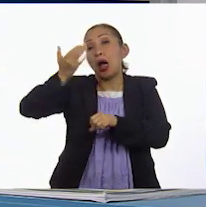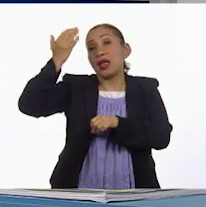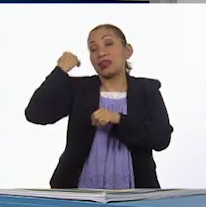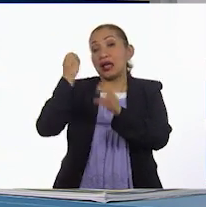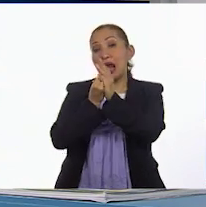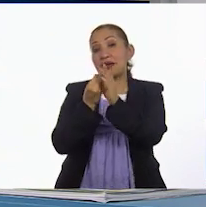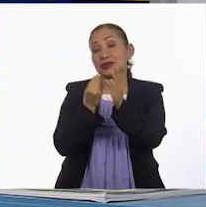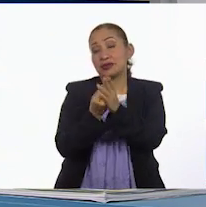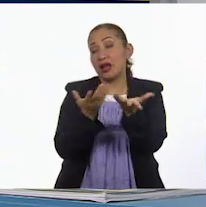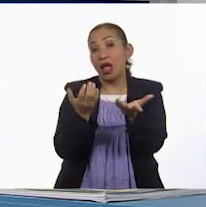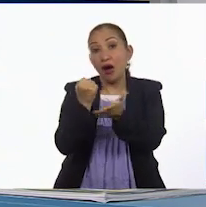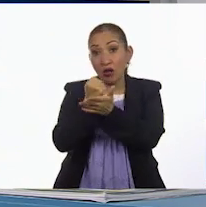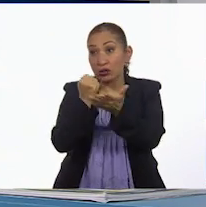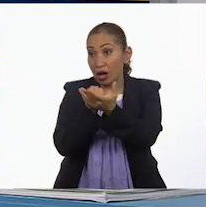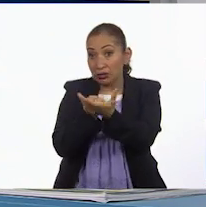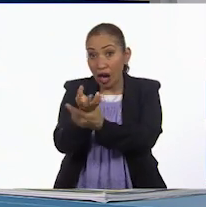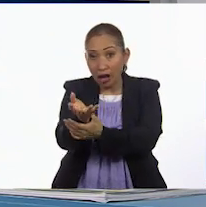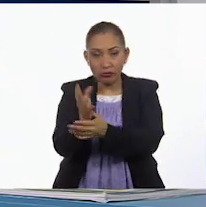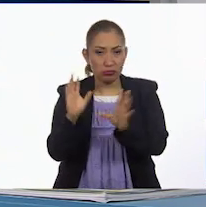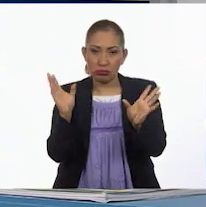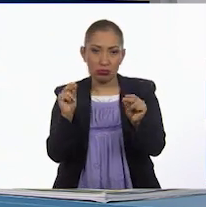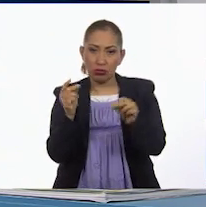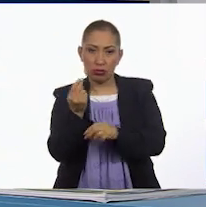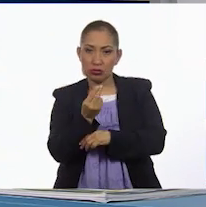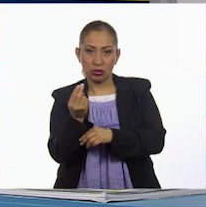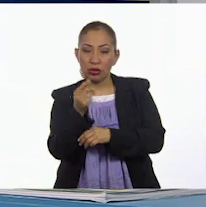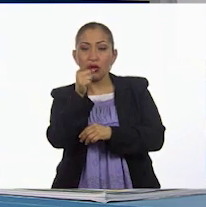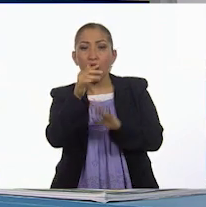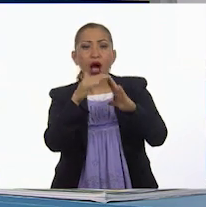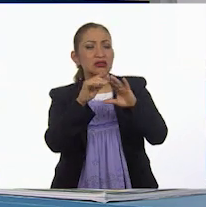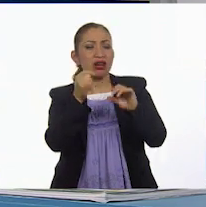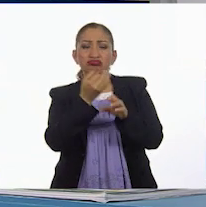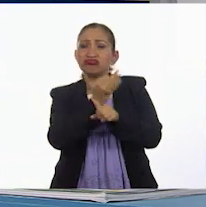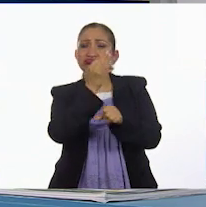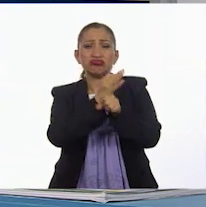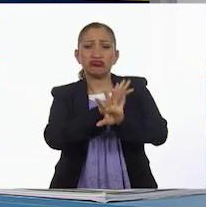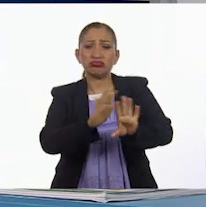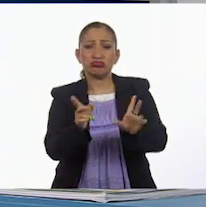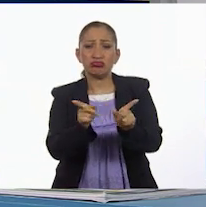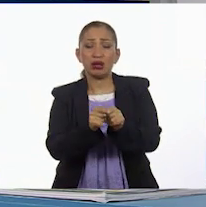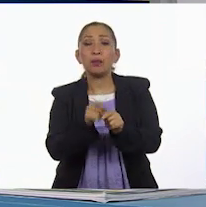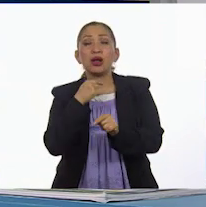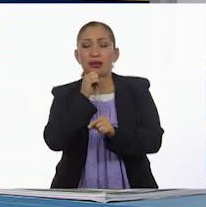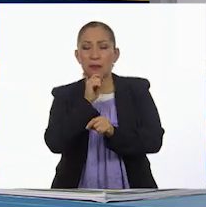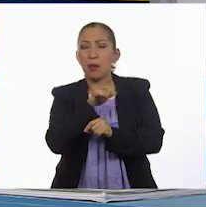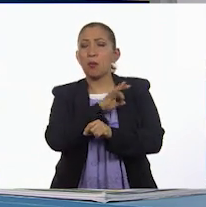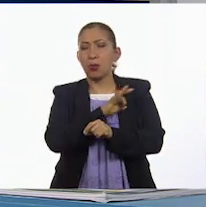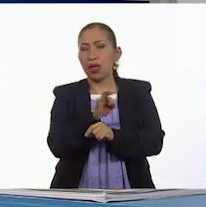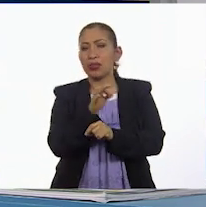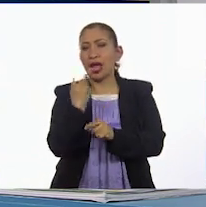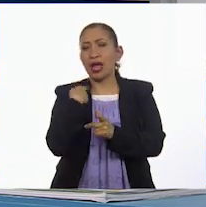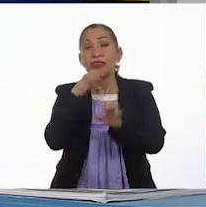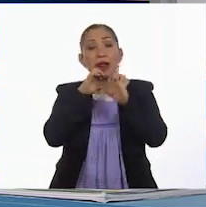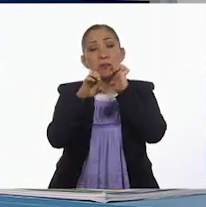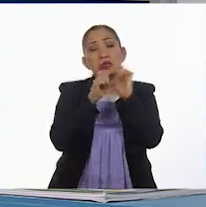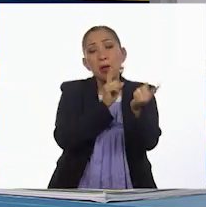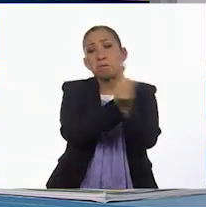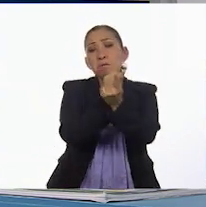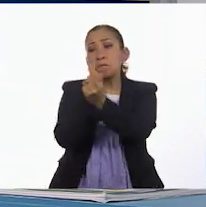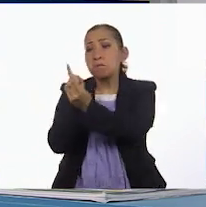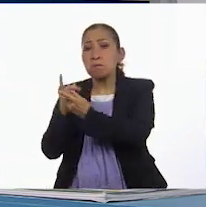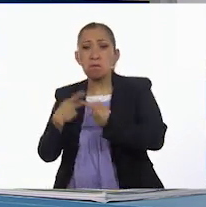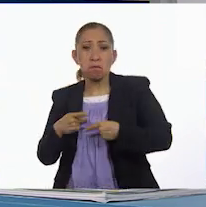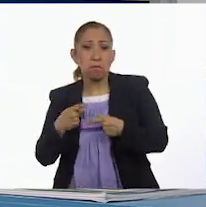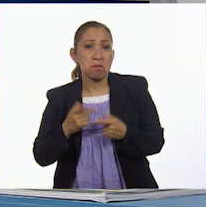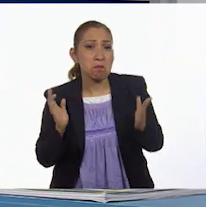Entonces, no tienes que exponerte con lo que haya en casa con ese material, porque también inclusive puedes hacer entrevistas.